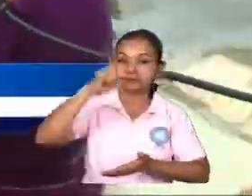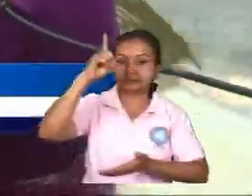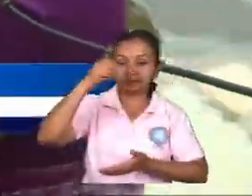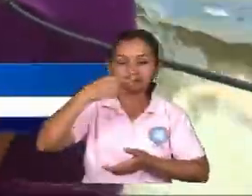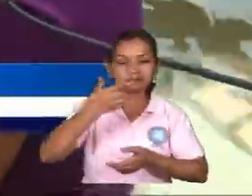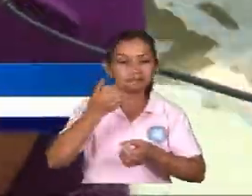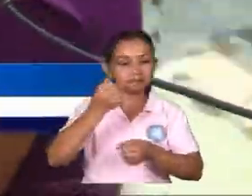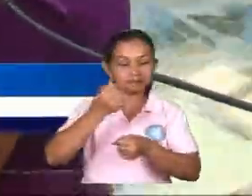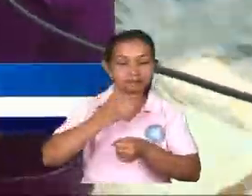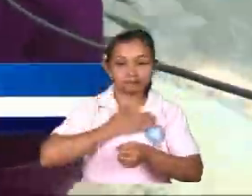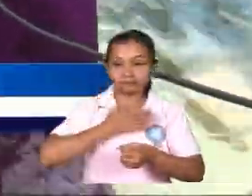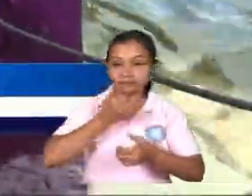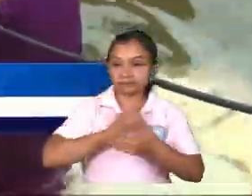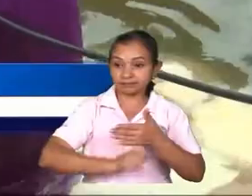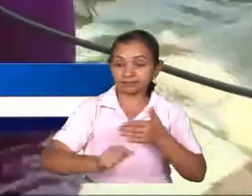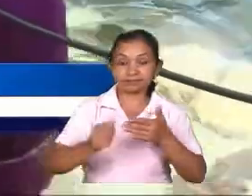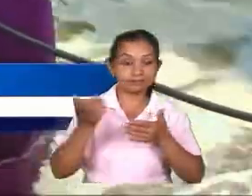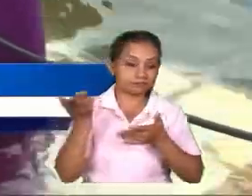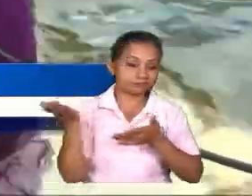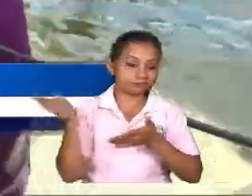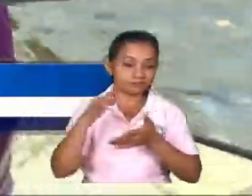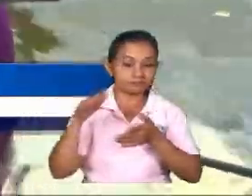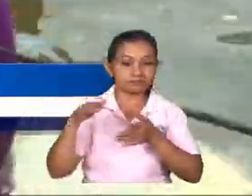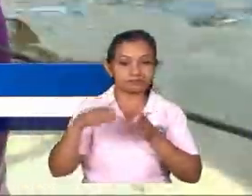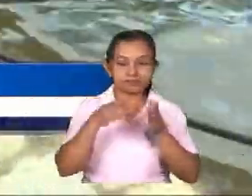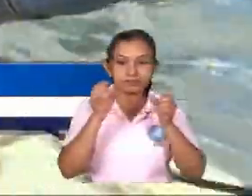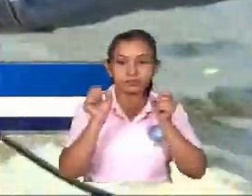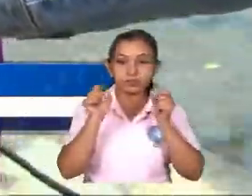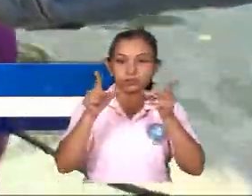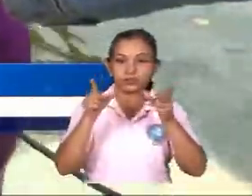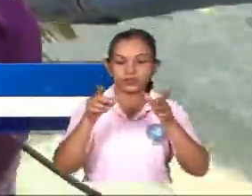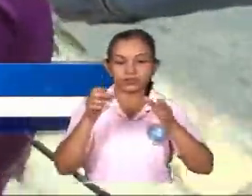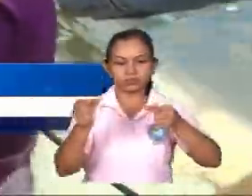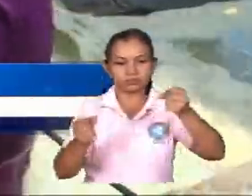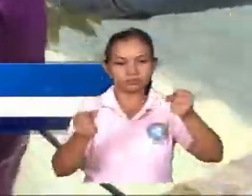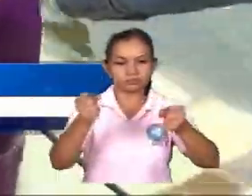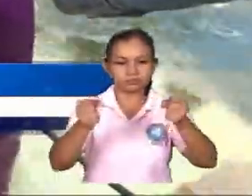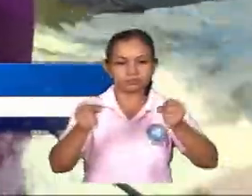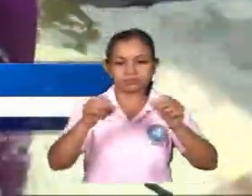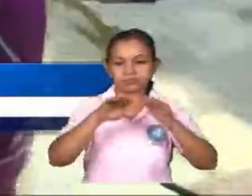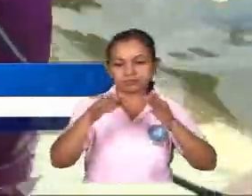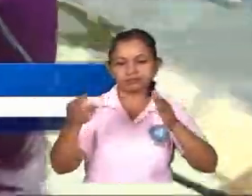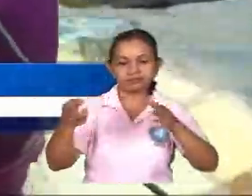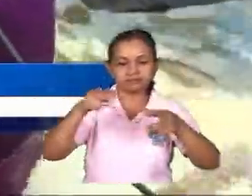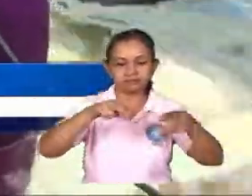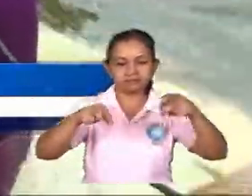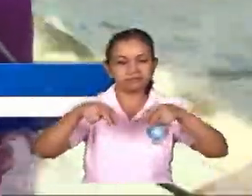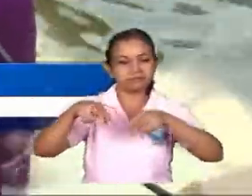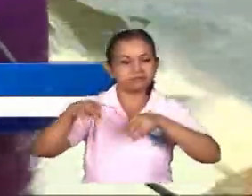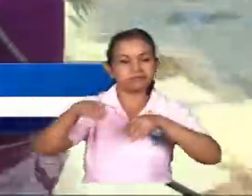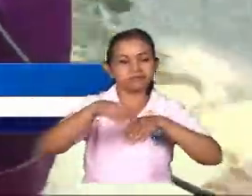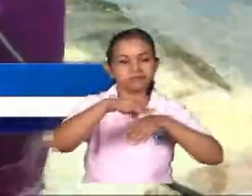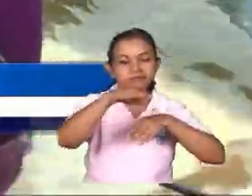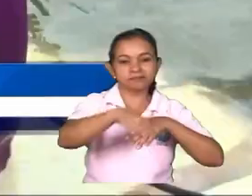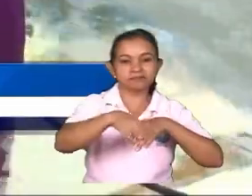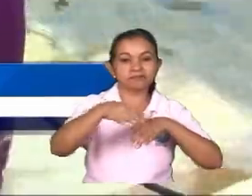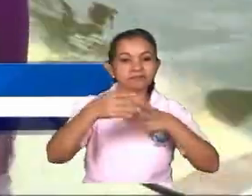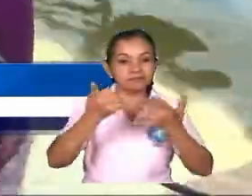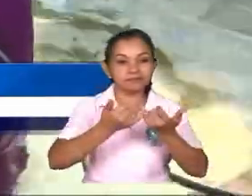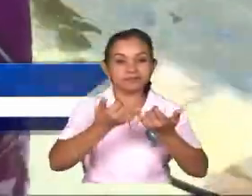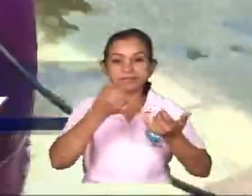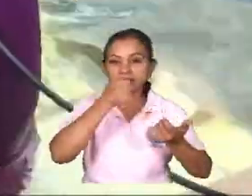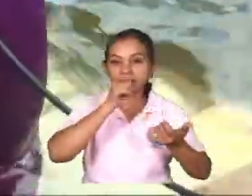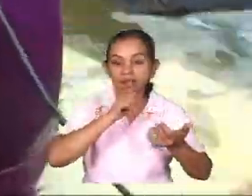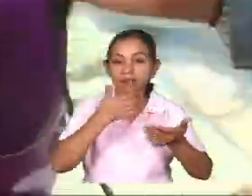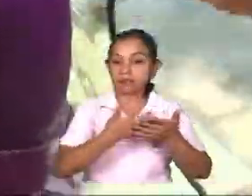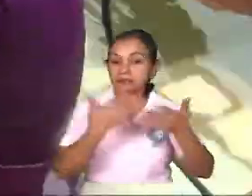hijo, ya que Dios le dio una suerte en su camioncito y los trajo en su camioncito. Y hasta ahora venimos a probar esta agua que es